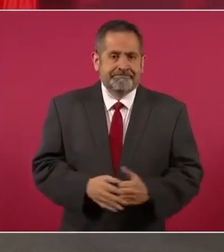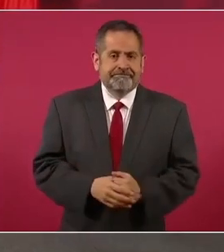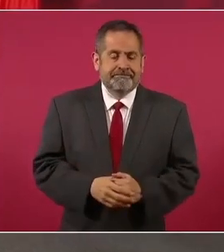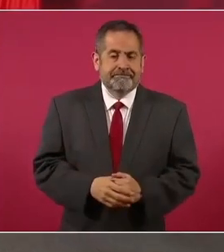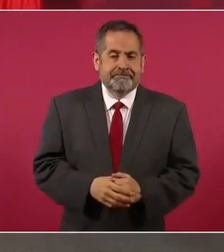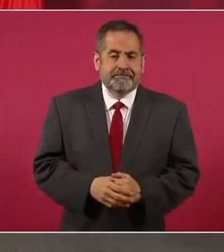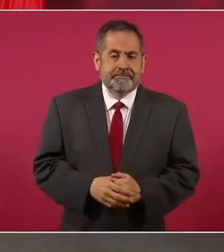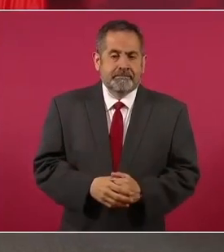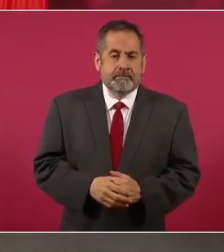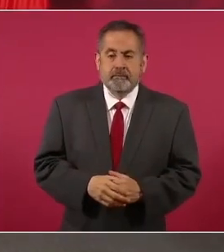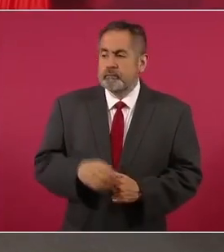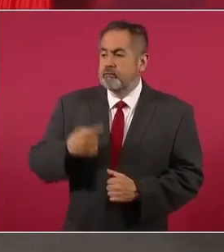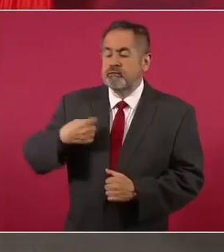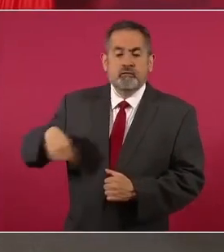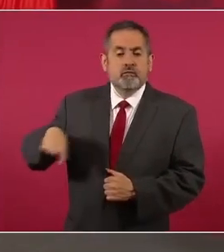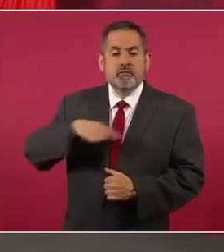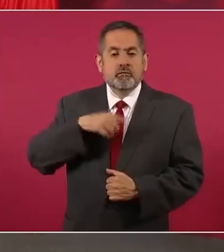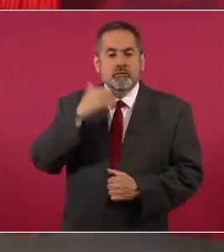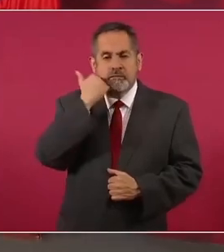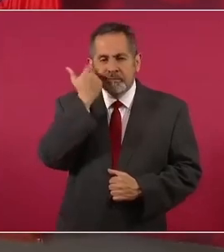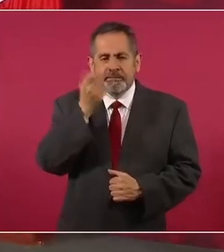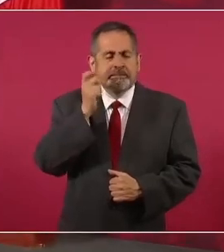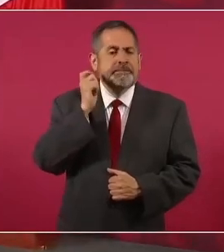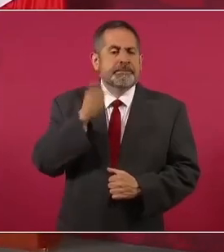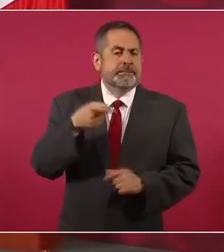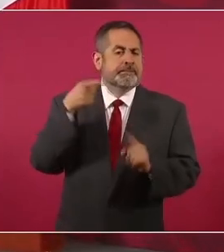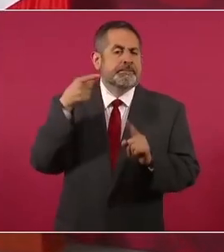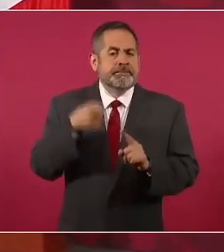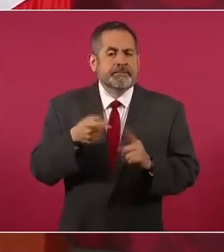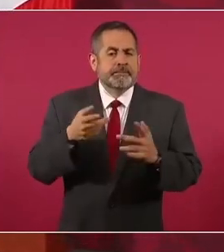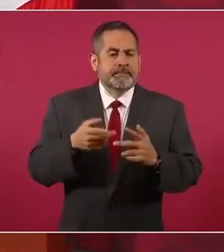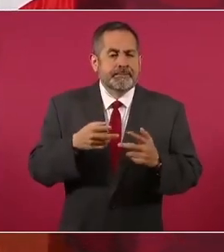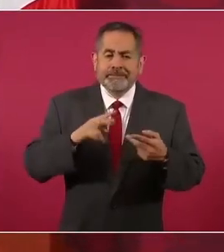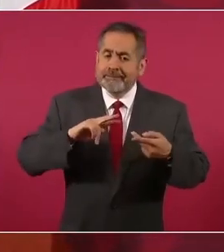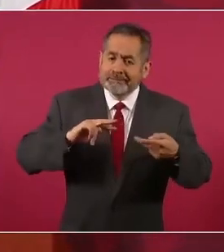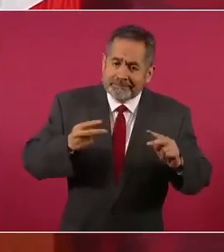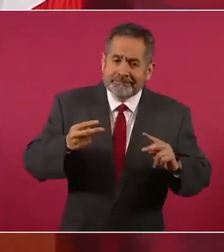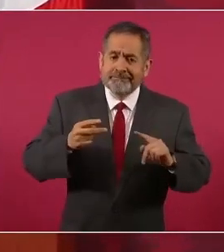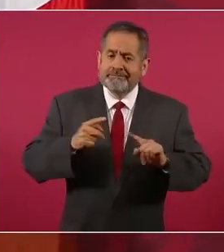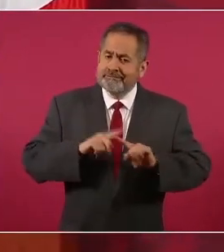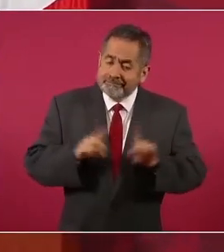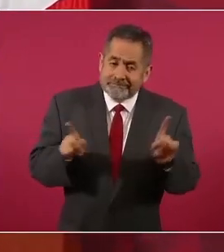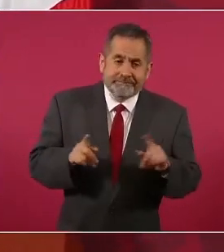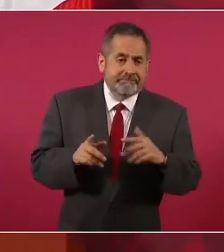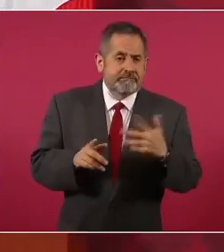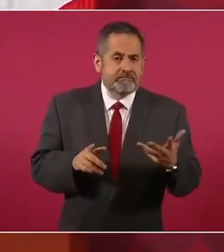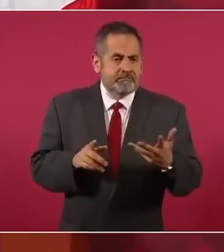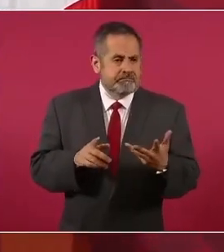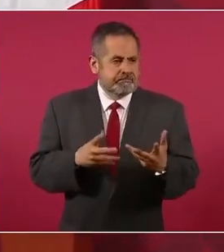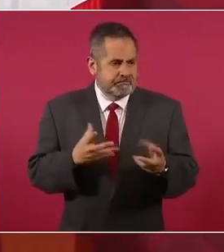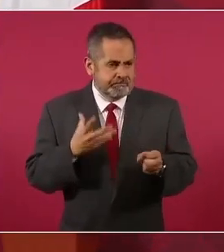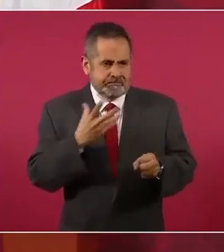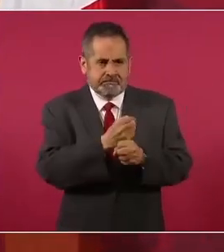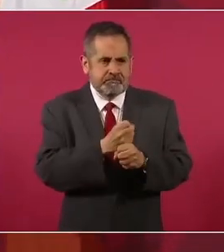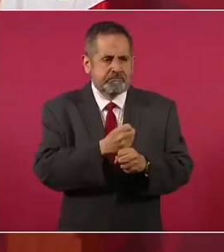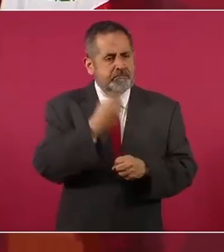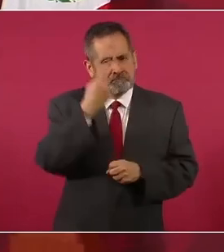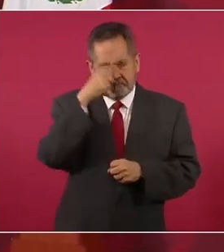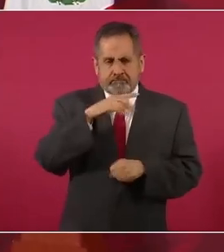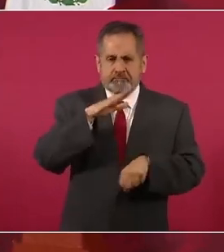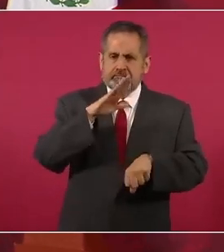Lo que se busca es lo contrario, es fortalecer la